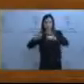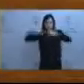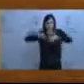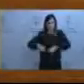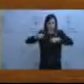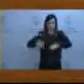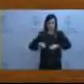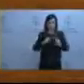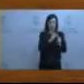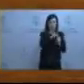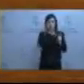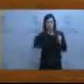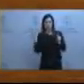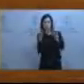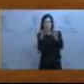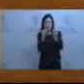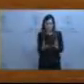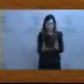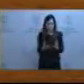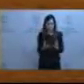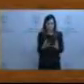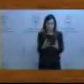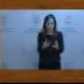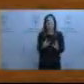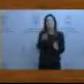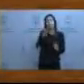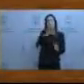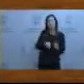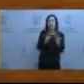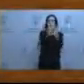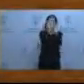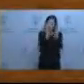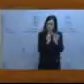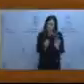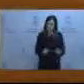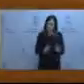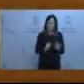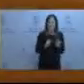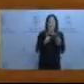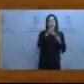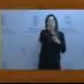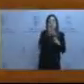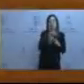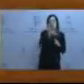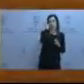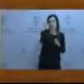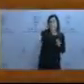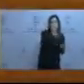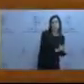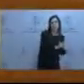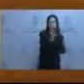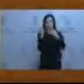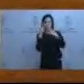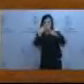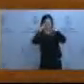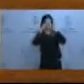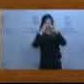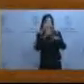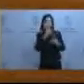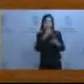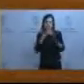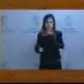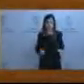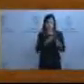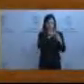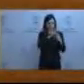el tiempo pasado, y la forma en la que luego se transporta a ese paciente a un centro hospitalario. Existe